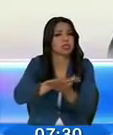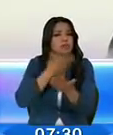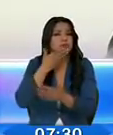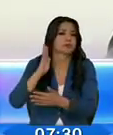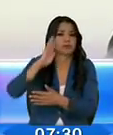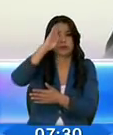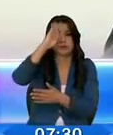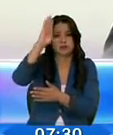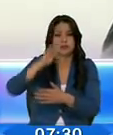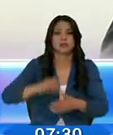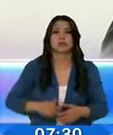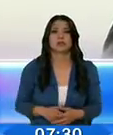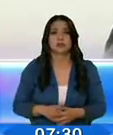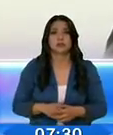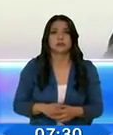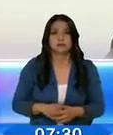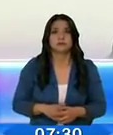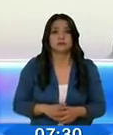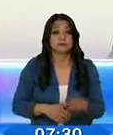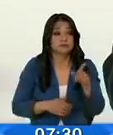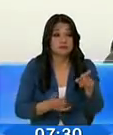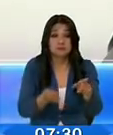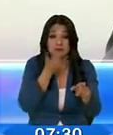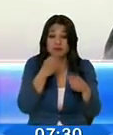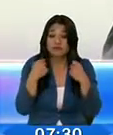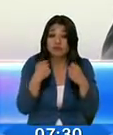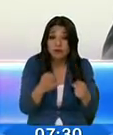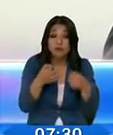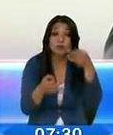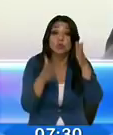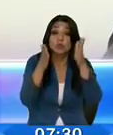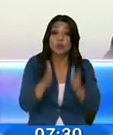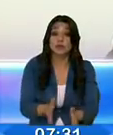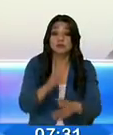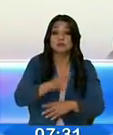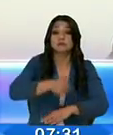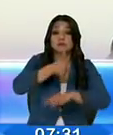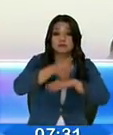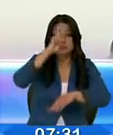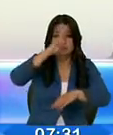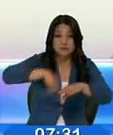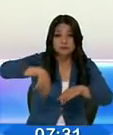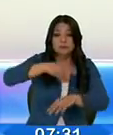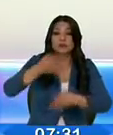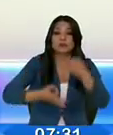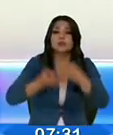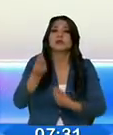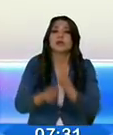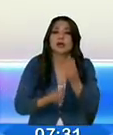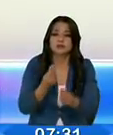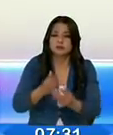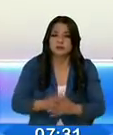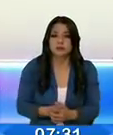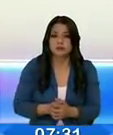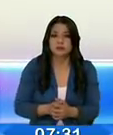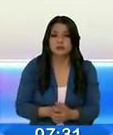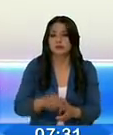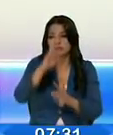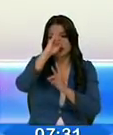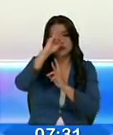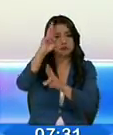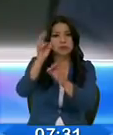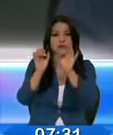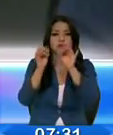principal delito en el que habrían incurrido los jueces de la Corte Nacional de Justicia es haber violentado la